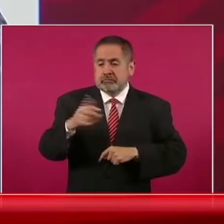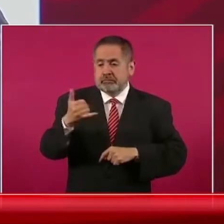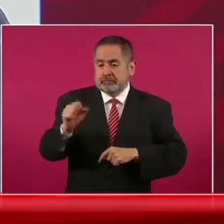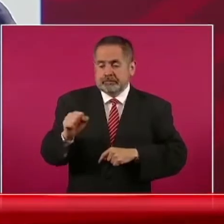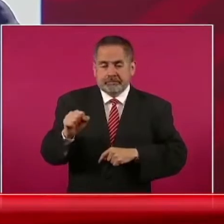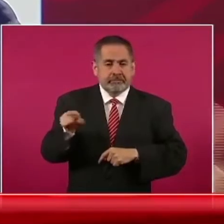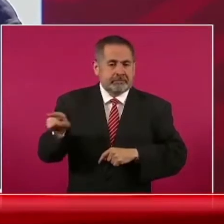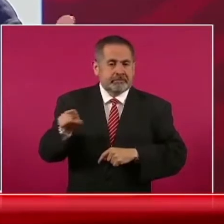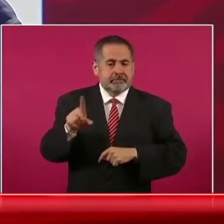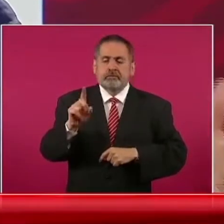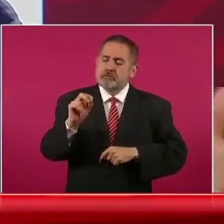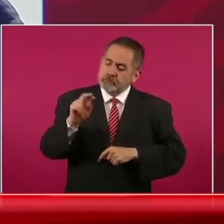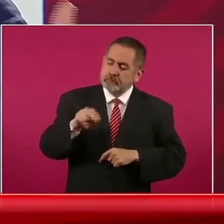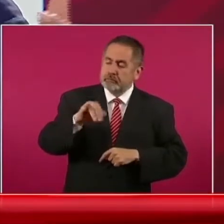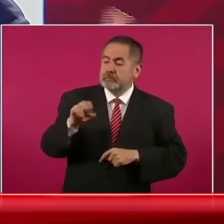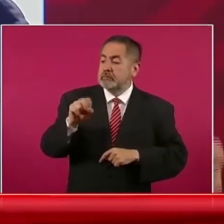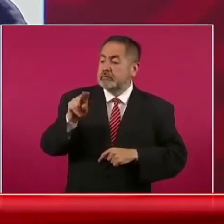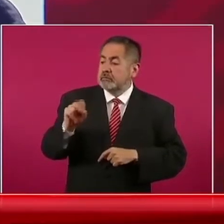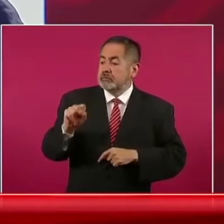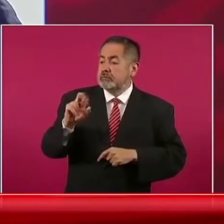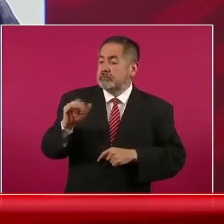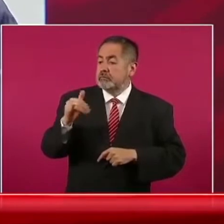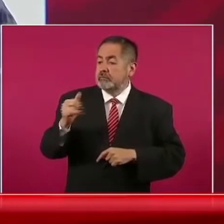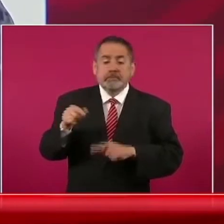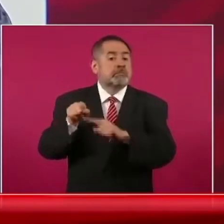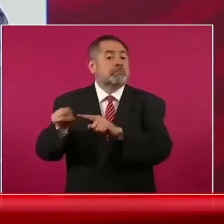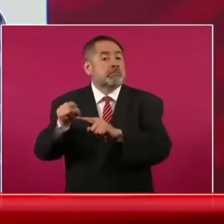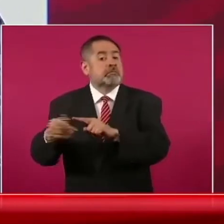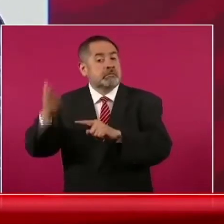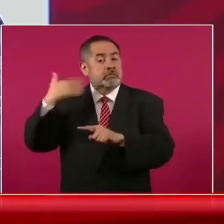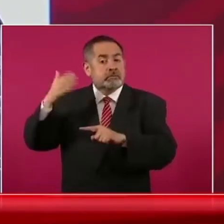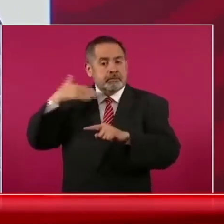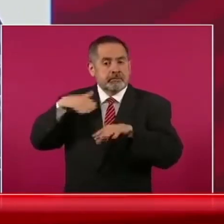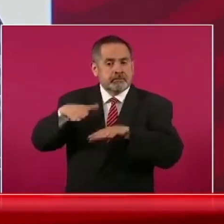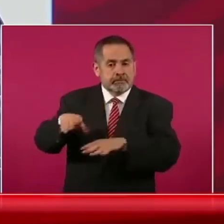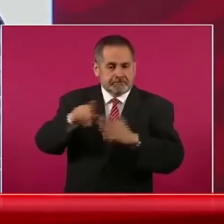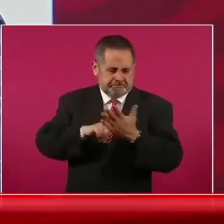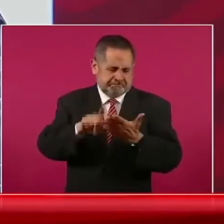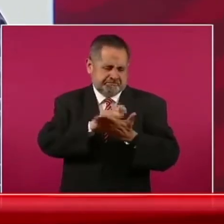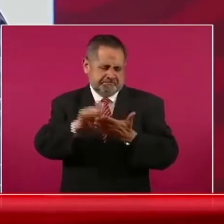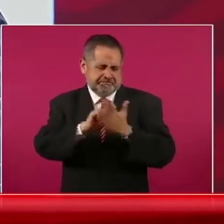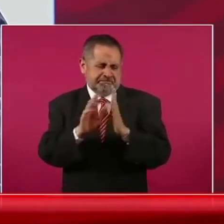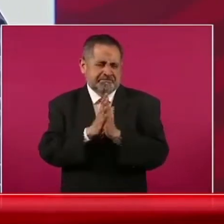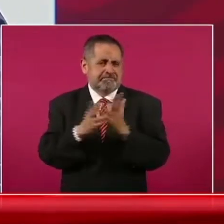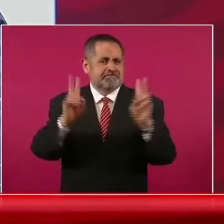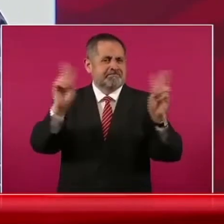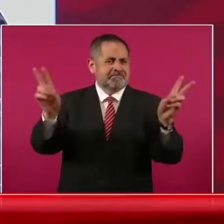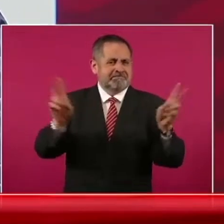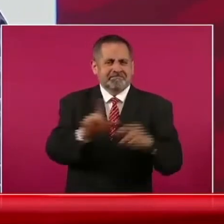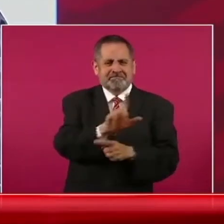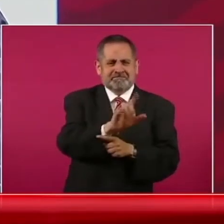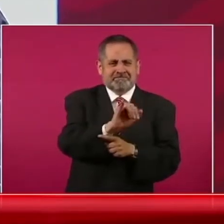el que ha hecho el mejor trabajo sobre el liberalismo en México